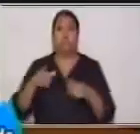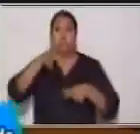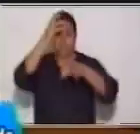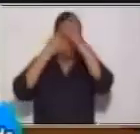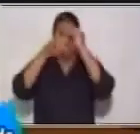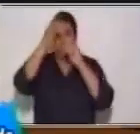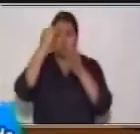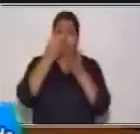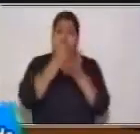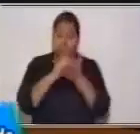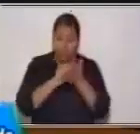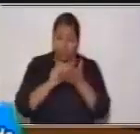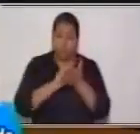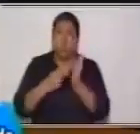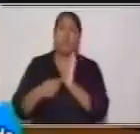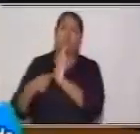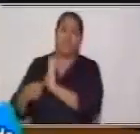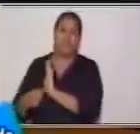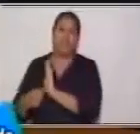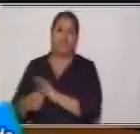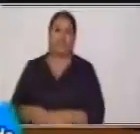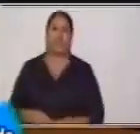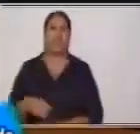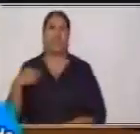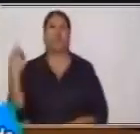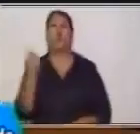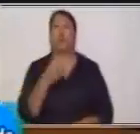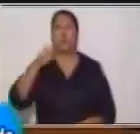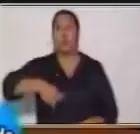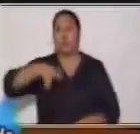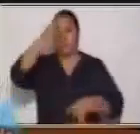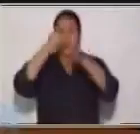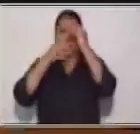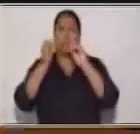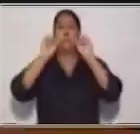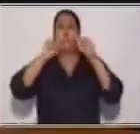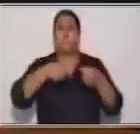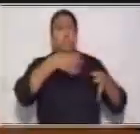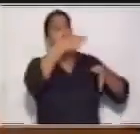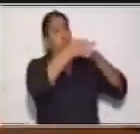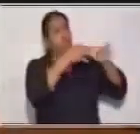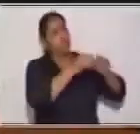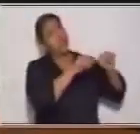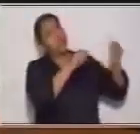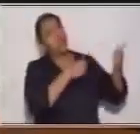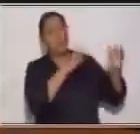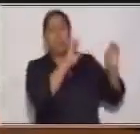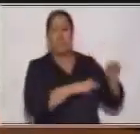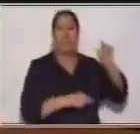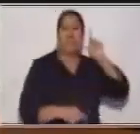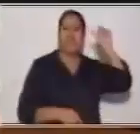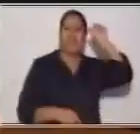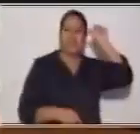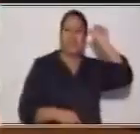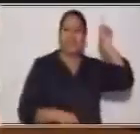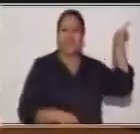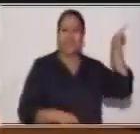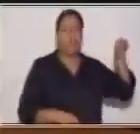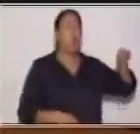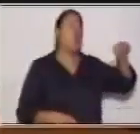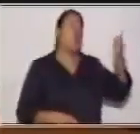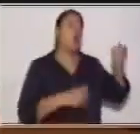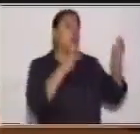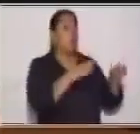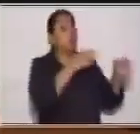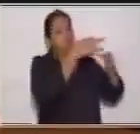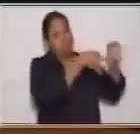de este ciclo escolar. Todo lo que hemos aprendido el día de hoy lo puedes compartir con un adulto o alguien más que se encuentre en casa,